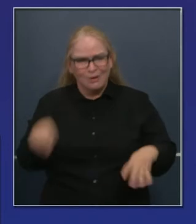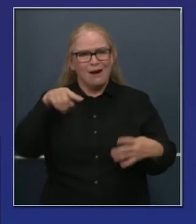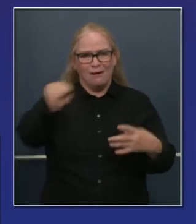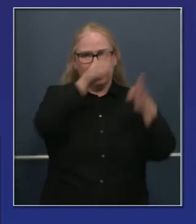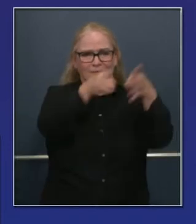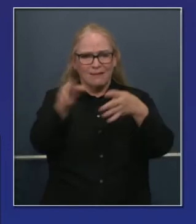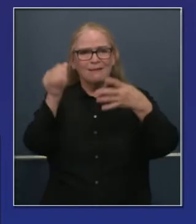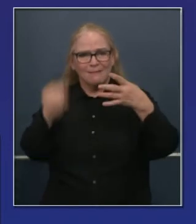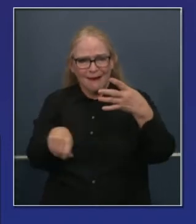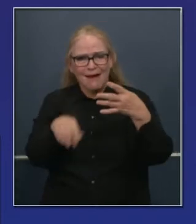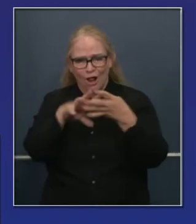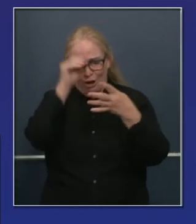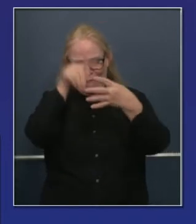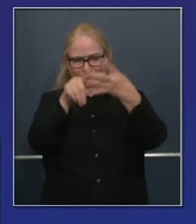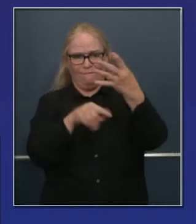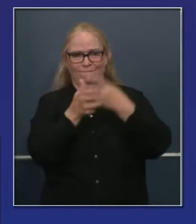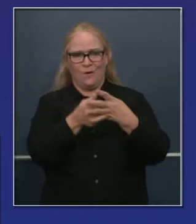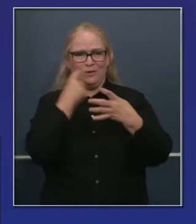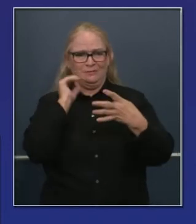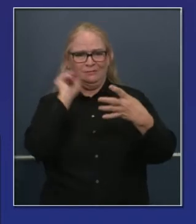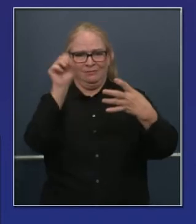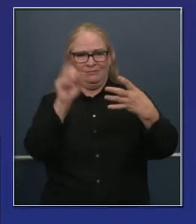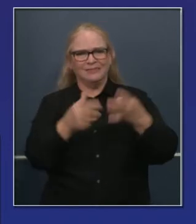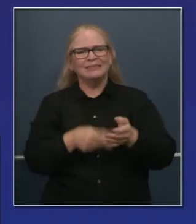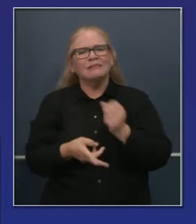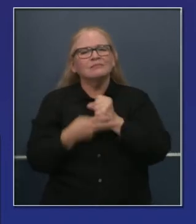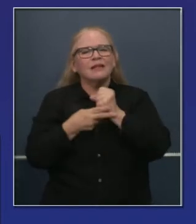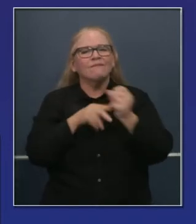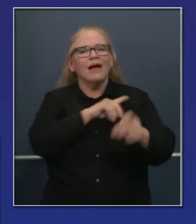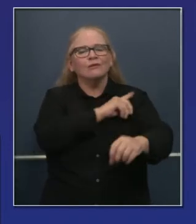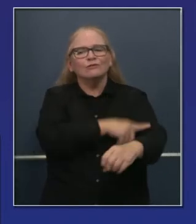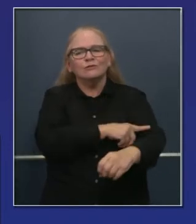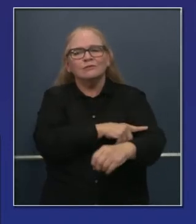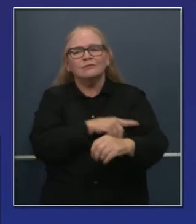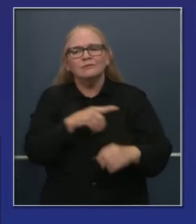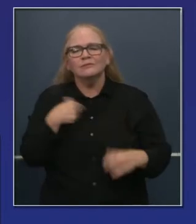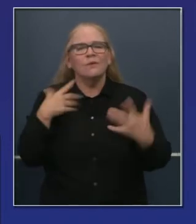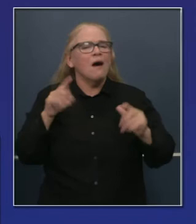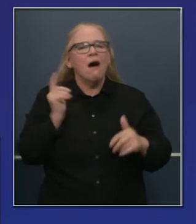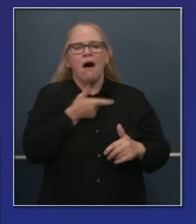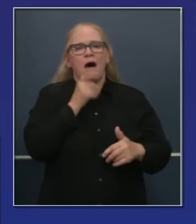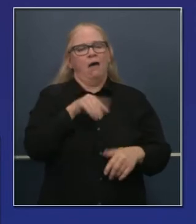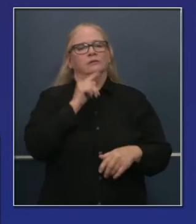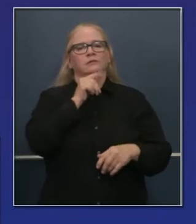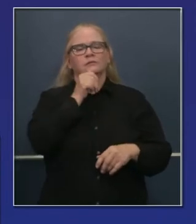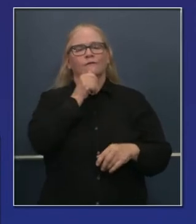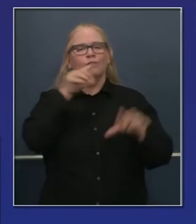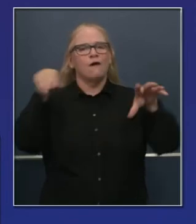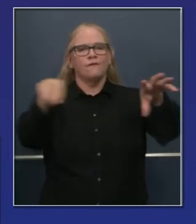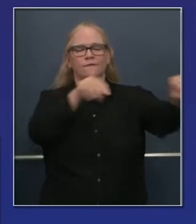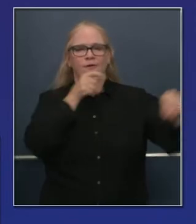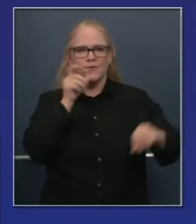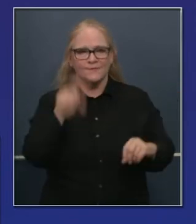cosas nos pueden ayudar a conservar energía para sobreponernos a este periodo difícil